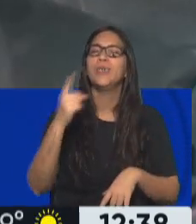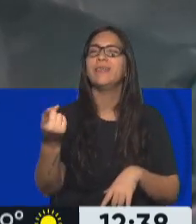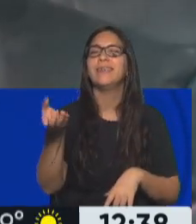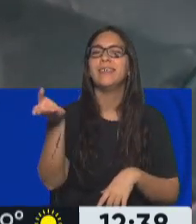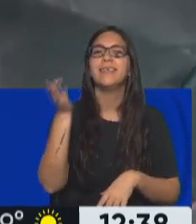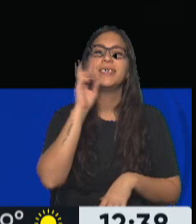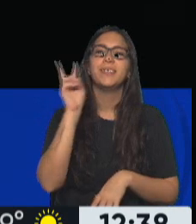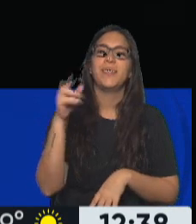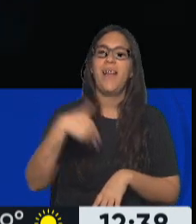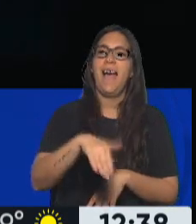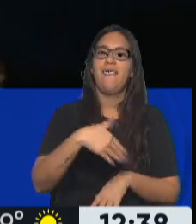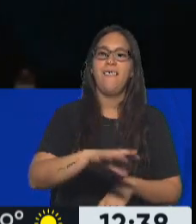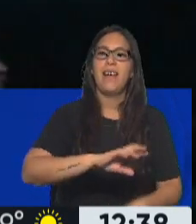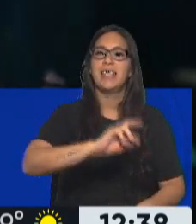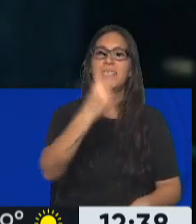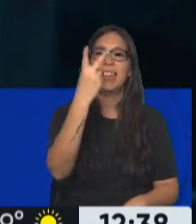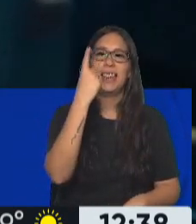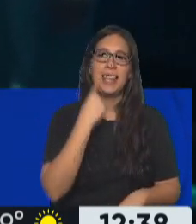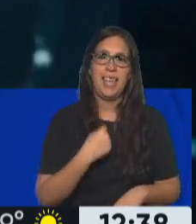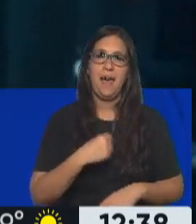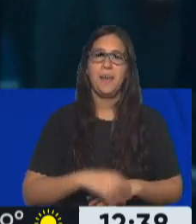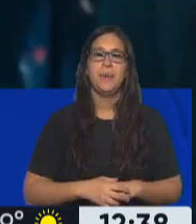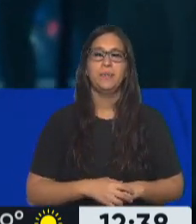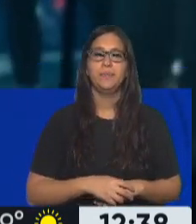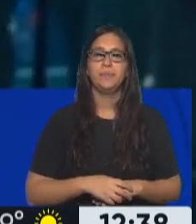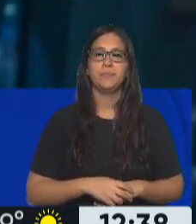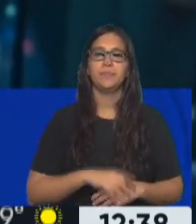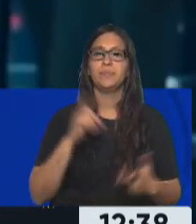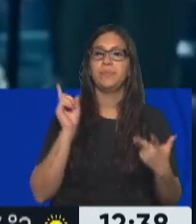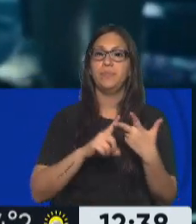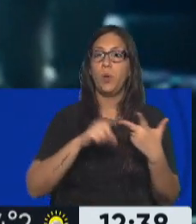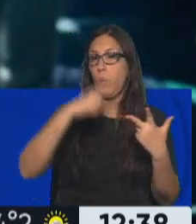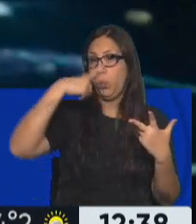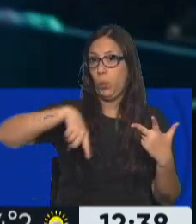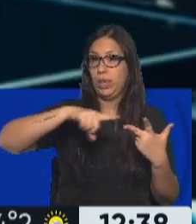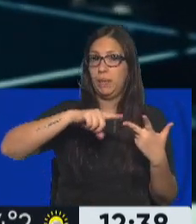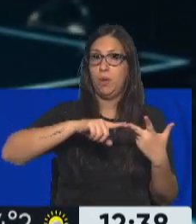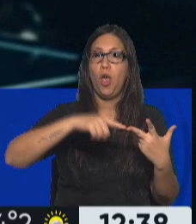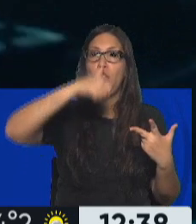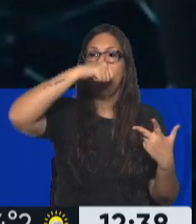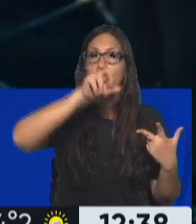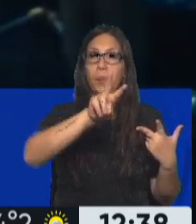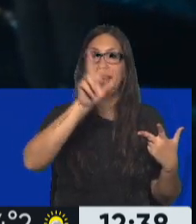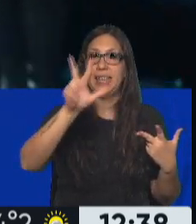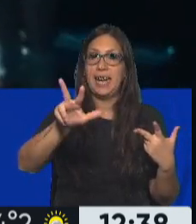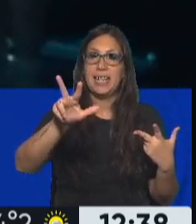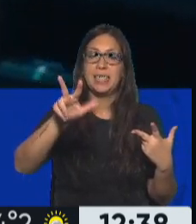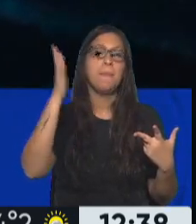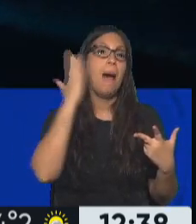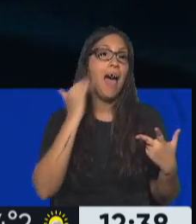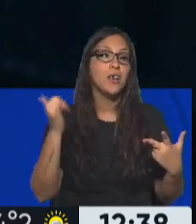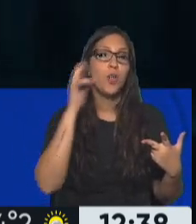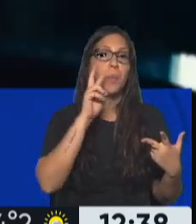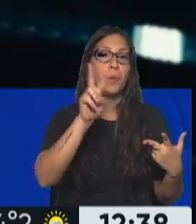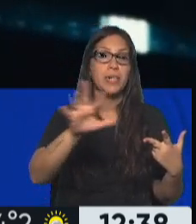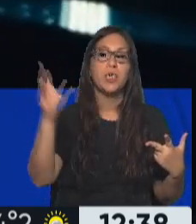números fuertes también de la segunda de las fechas de Lollapalooza AR. Me voy para el último de los días, para el domingo 23, marzo de